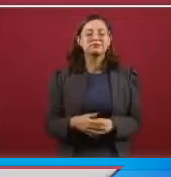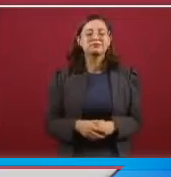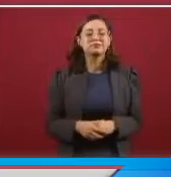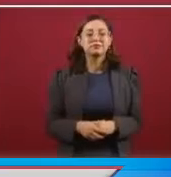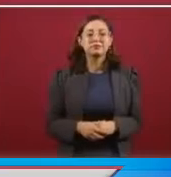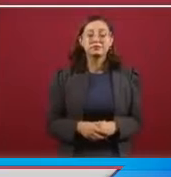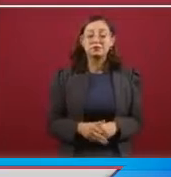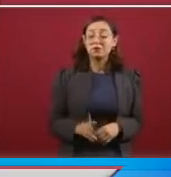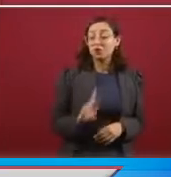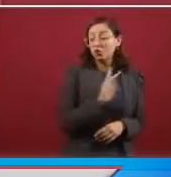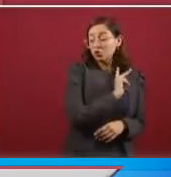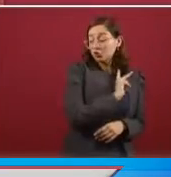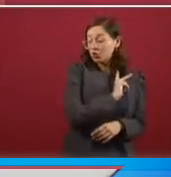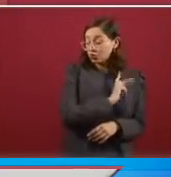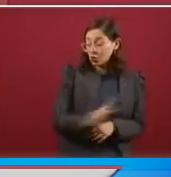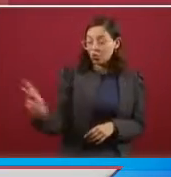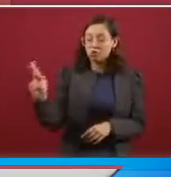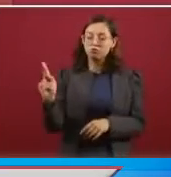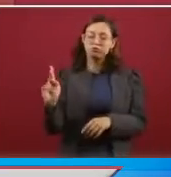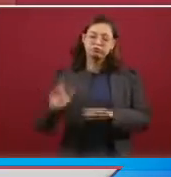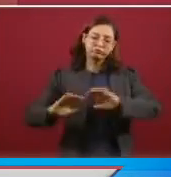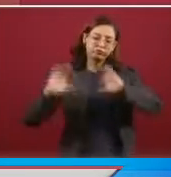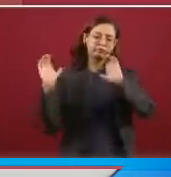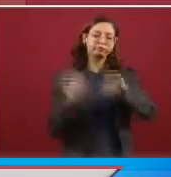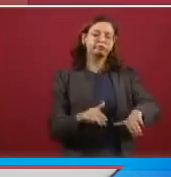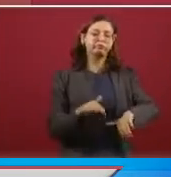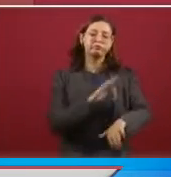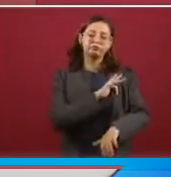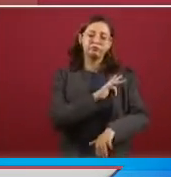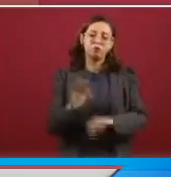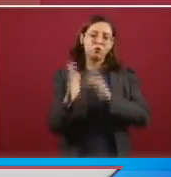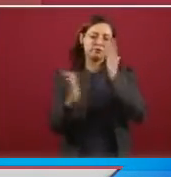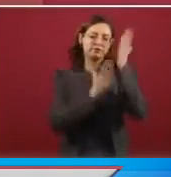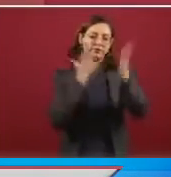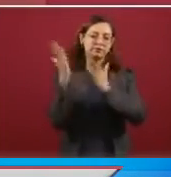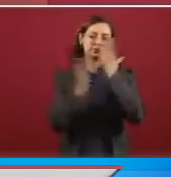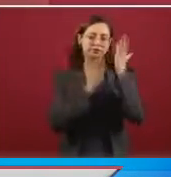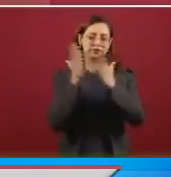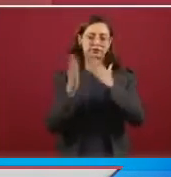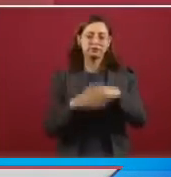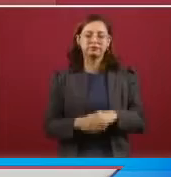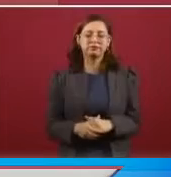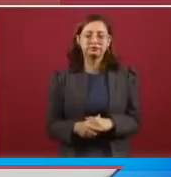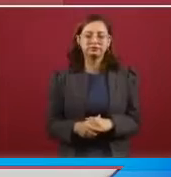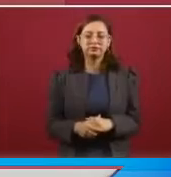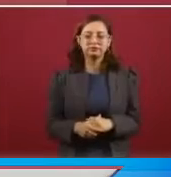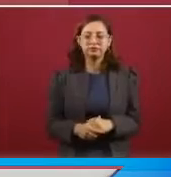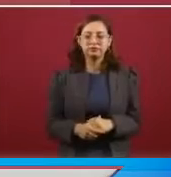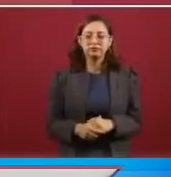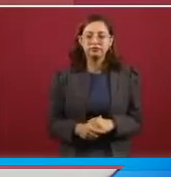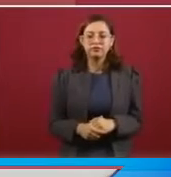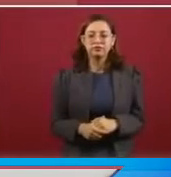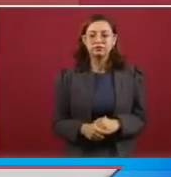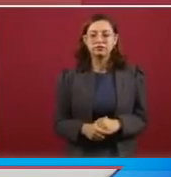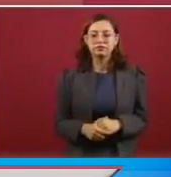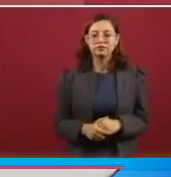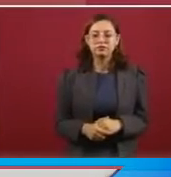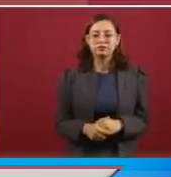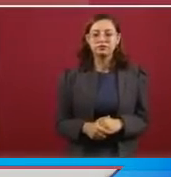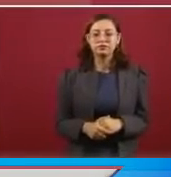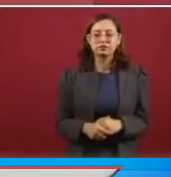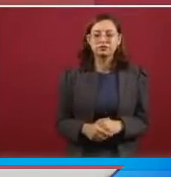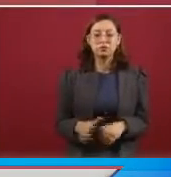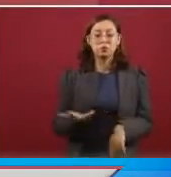la mejor universidad de México. Las demás universidades también se ubican como buenas, pero reitera que lo más importante es garantizar el acceso a